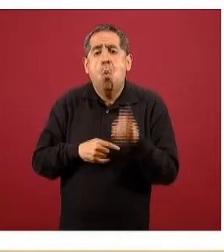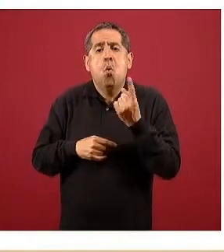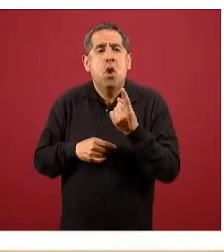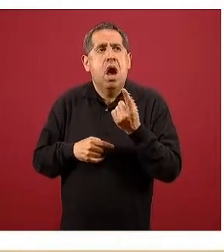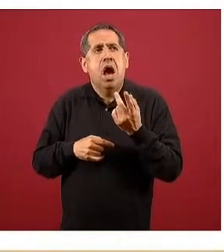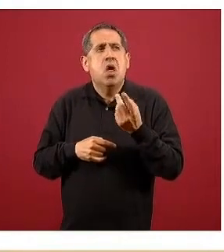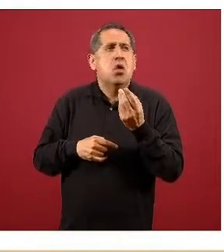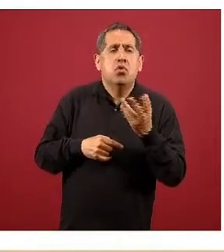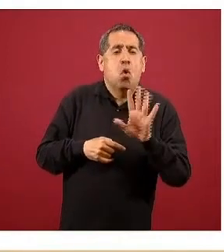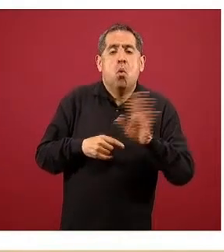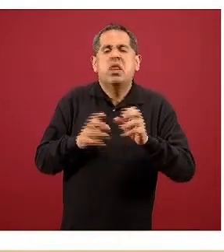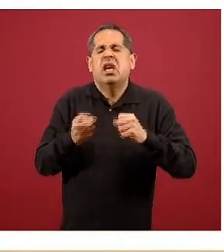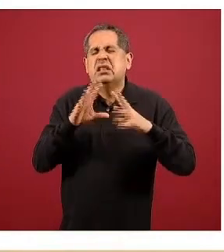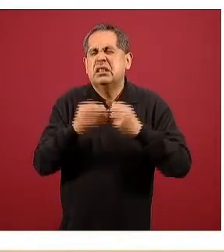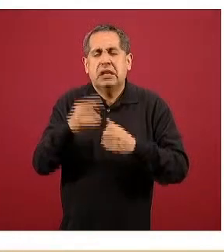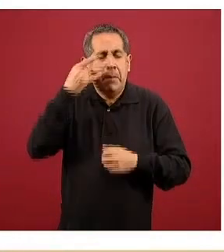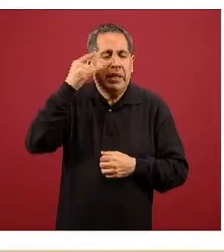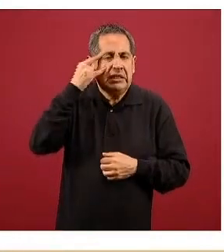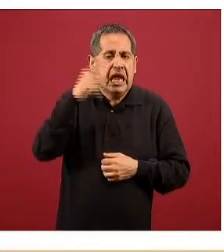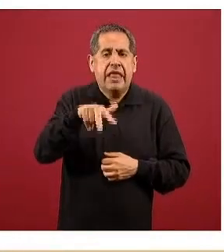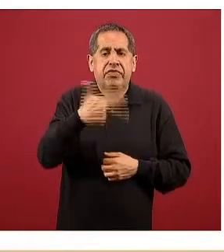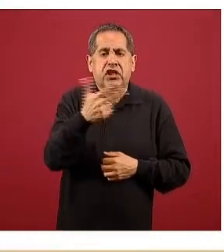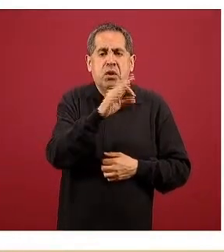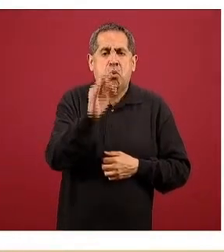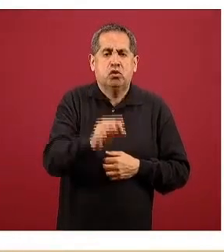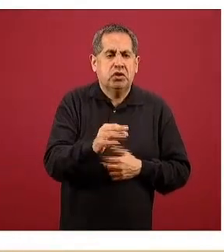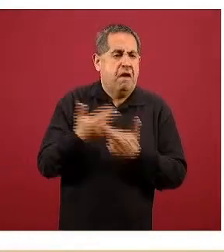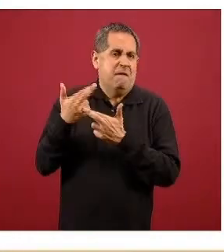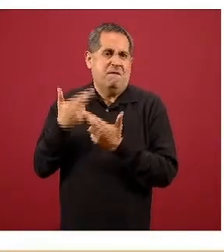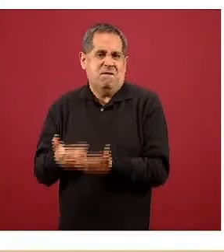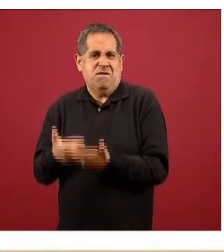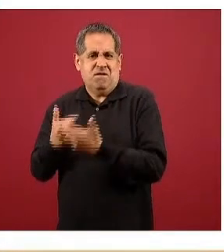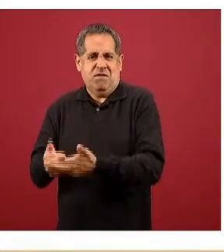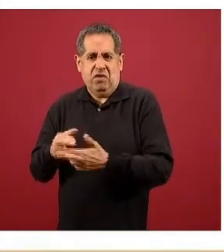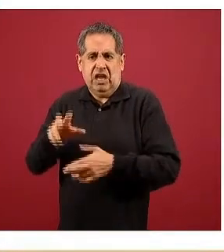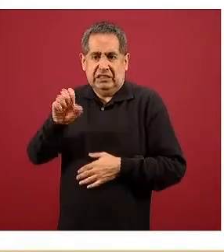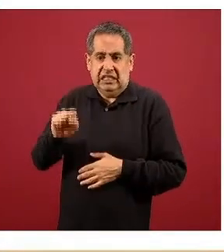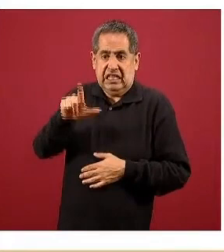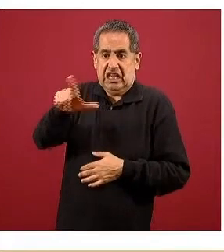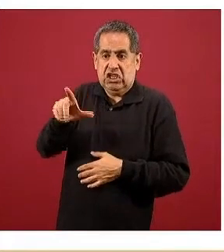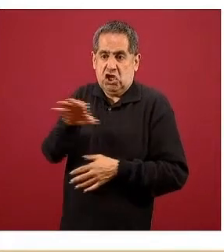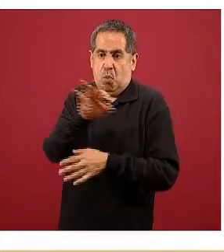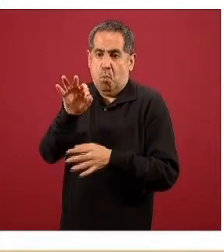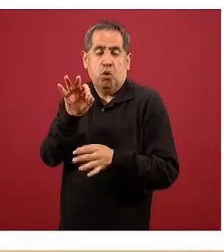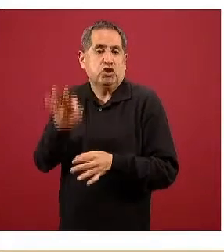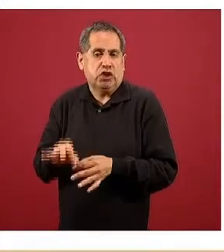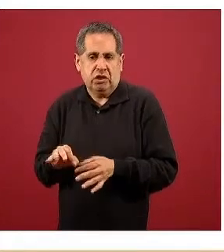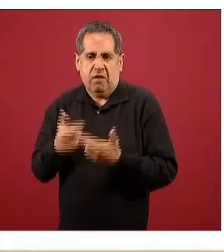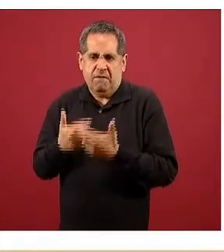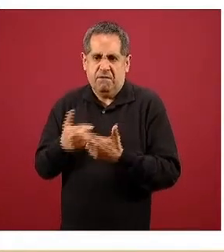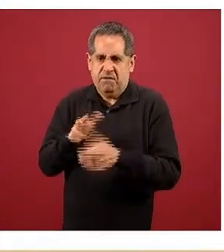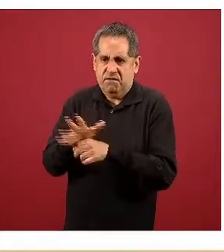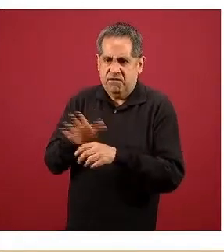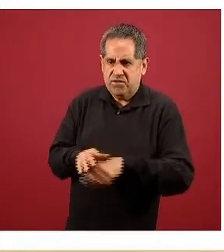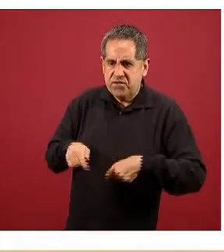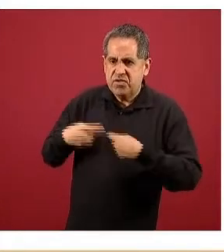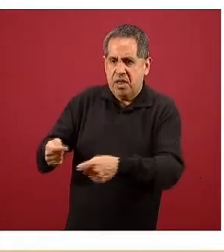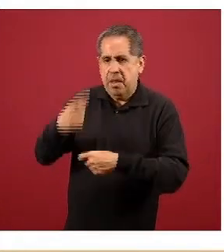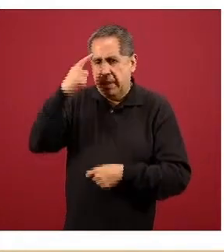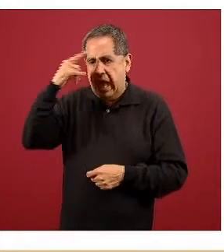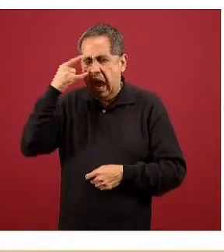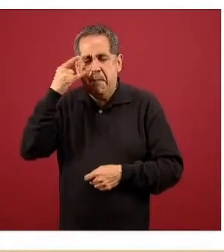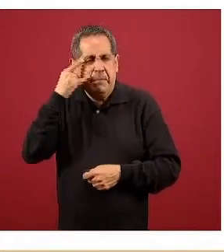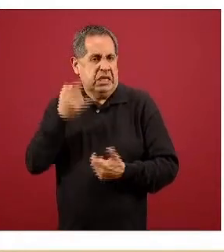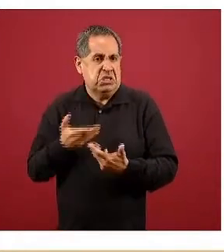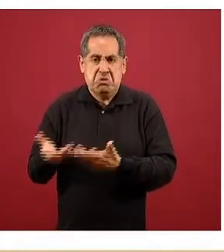del 13% de las camas con ventilador mecánico que tienen disponibles en el estado de